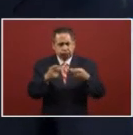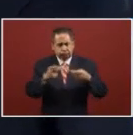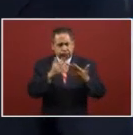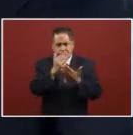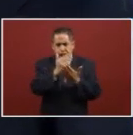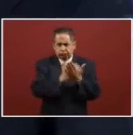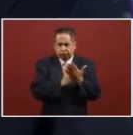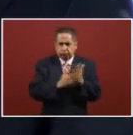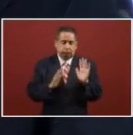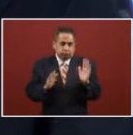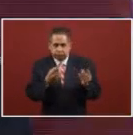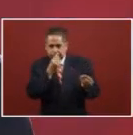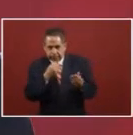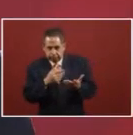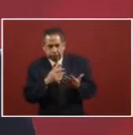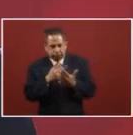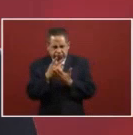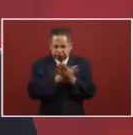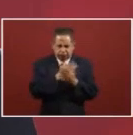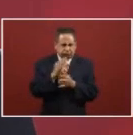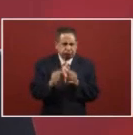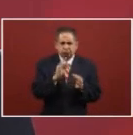tengo información,